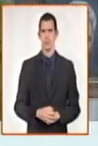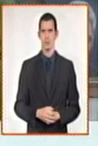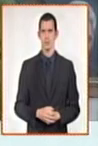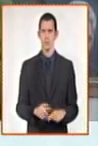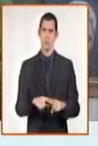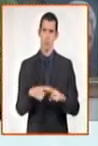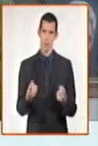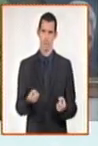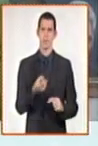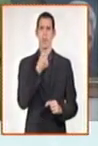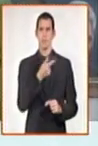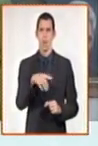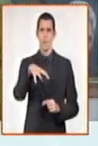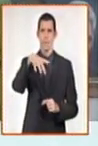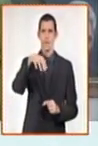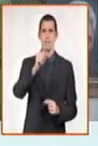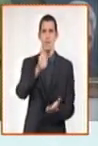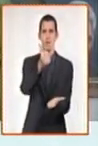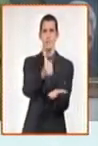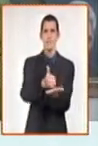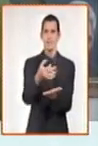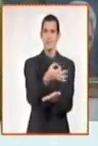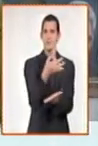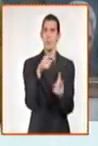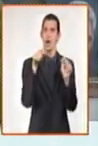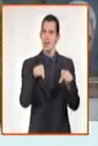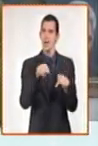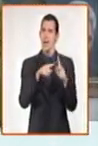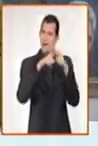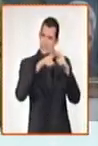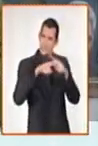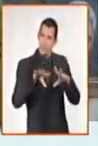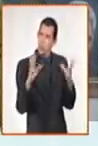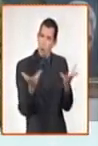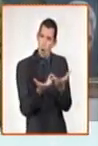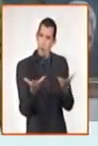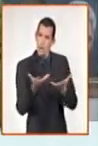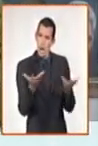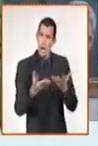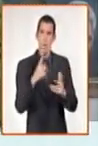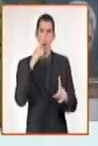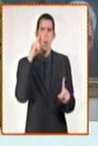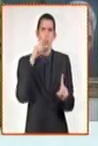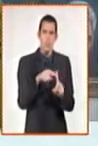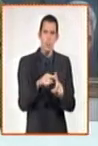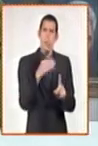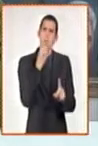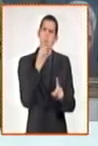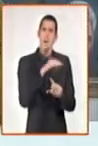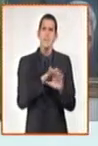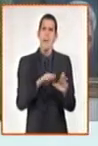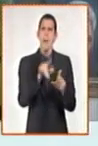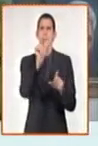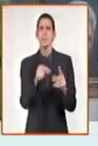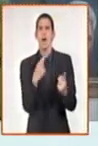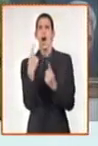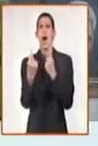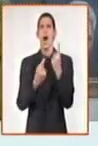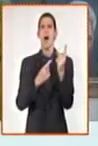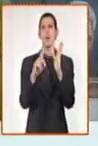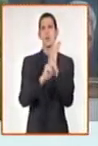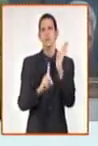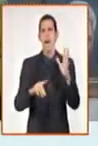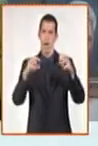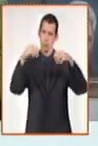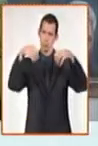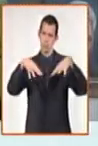propio municipio Pinar del Río y también teniendo, usando los sistemas nosotros de distribución que